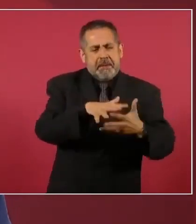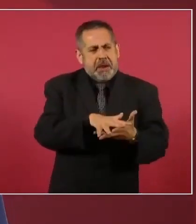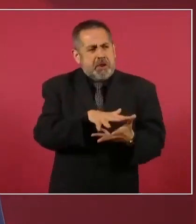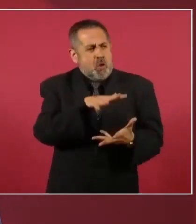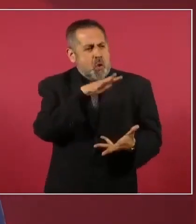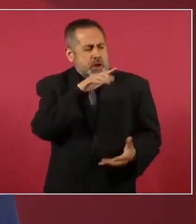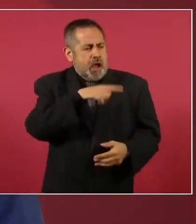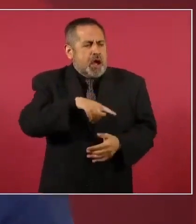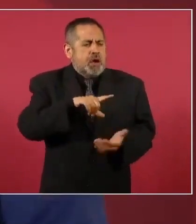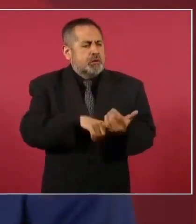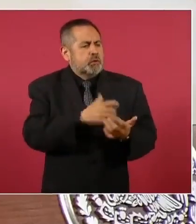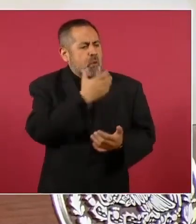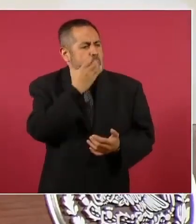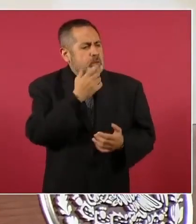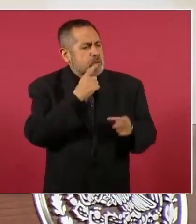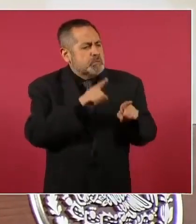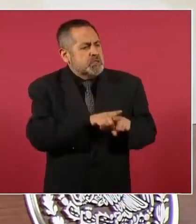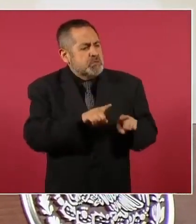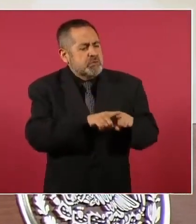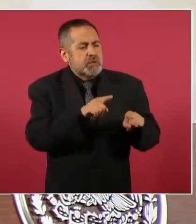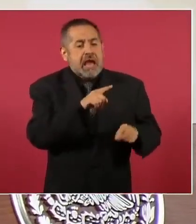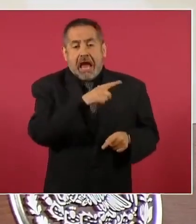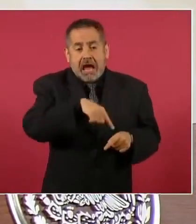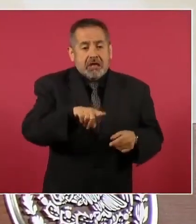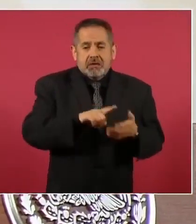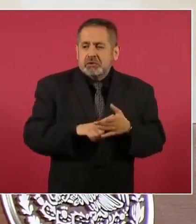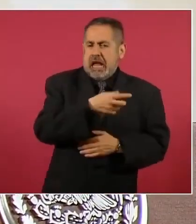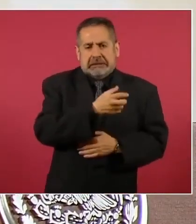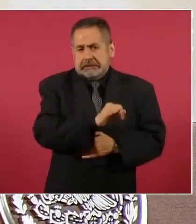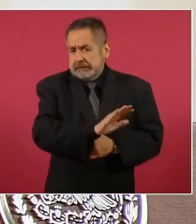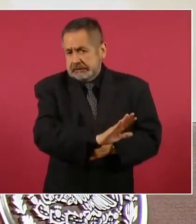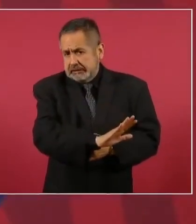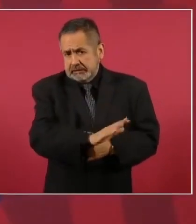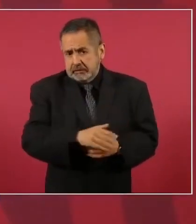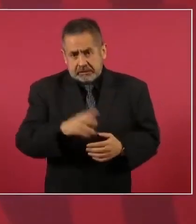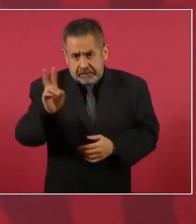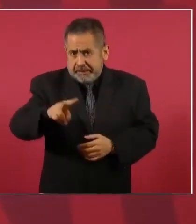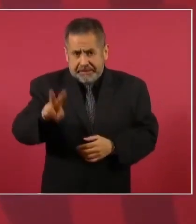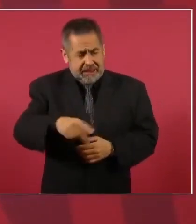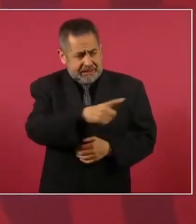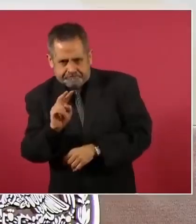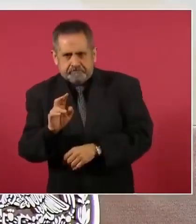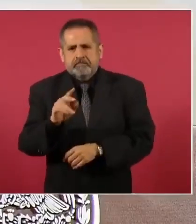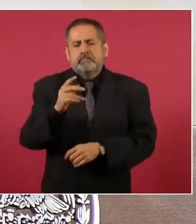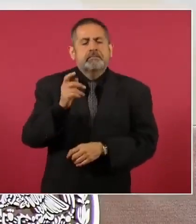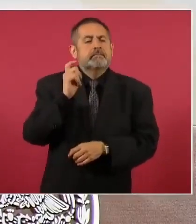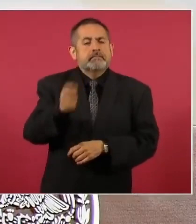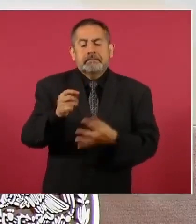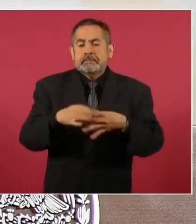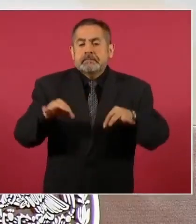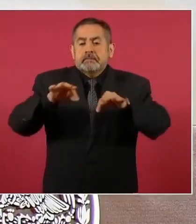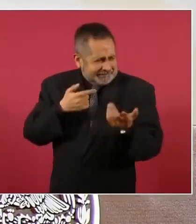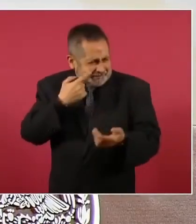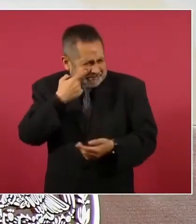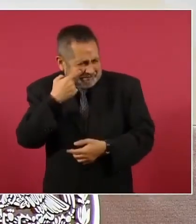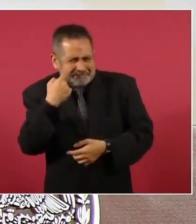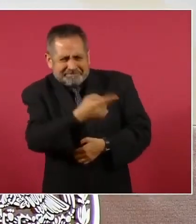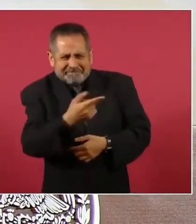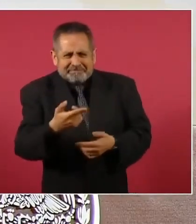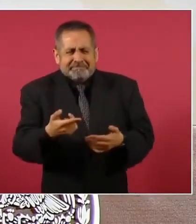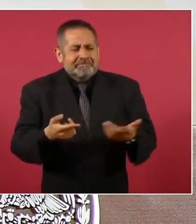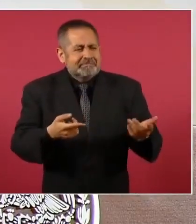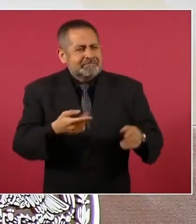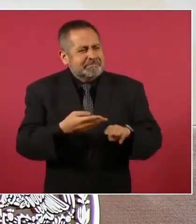ser conservadores, son racistas y clasistas. Porque es la verdad. Porque se ofenden los